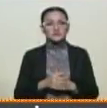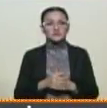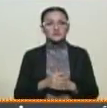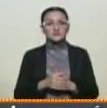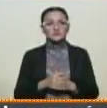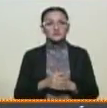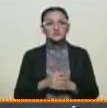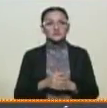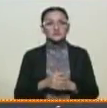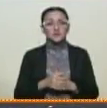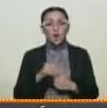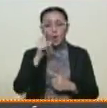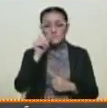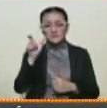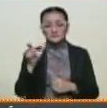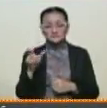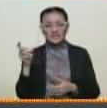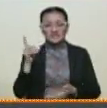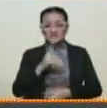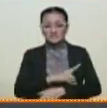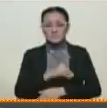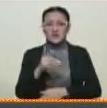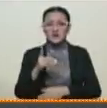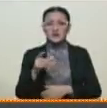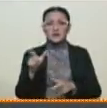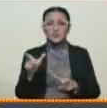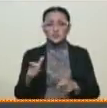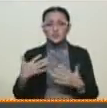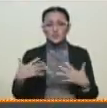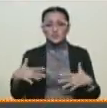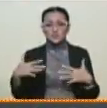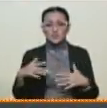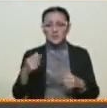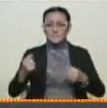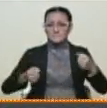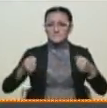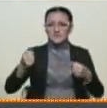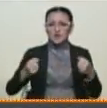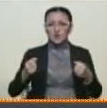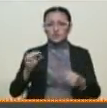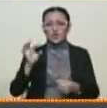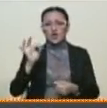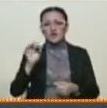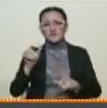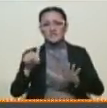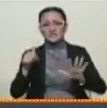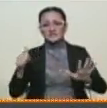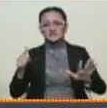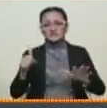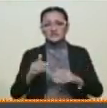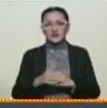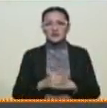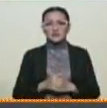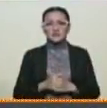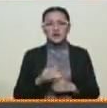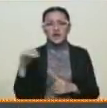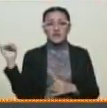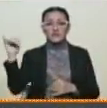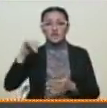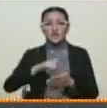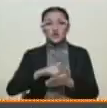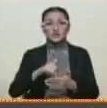¿no?, hombre de gran disciplina, hombre del campo, ¿no?, aunque es piloto de F-16 y de Sukhoi. Es un